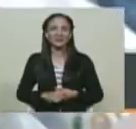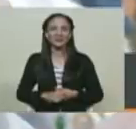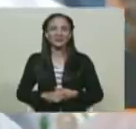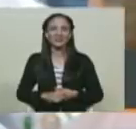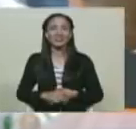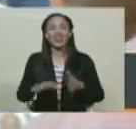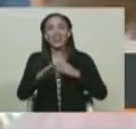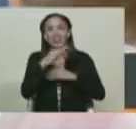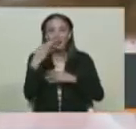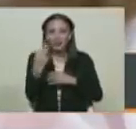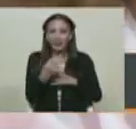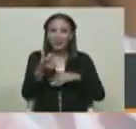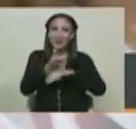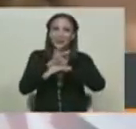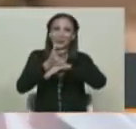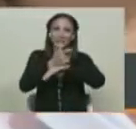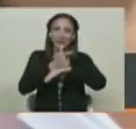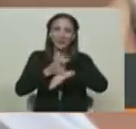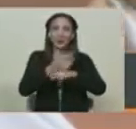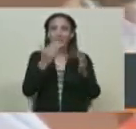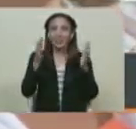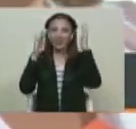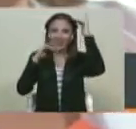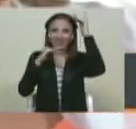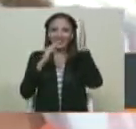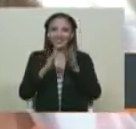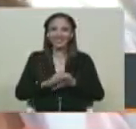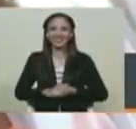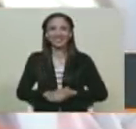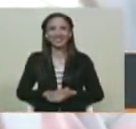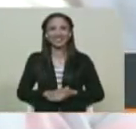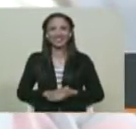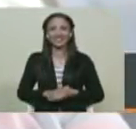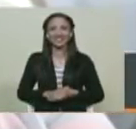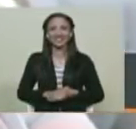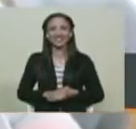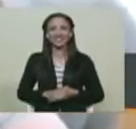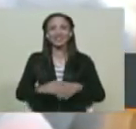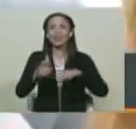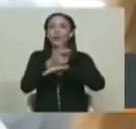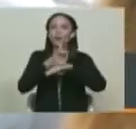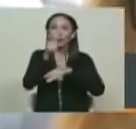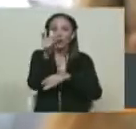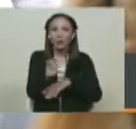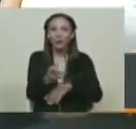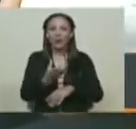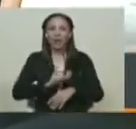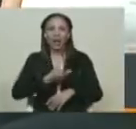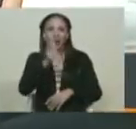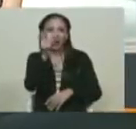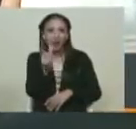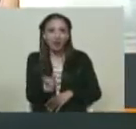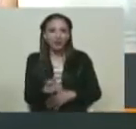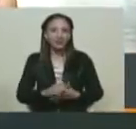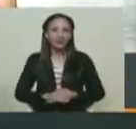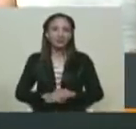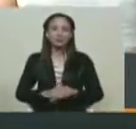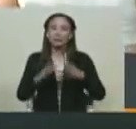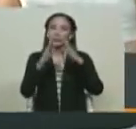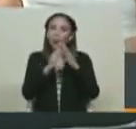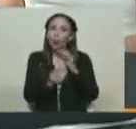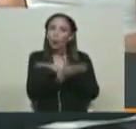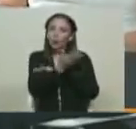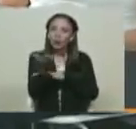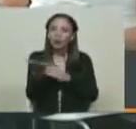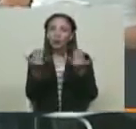¿Verdad, gobernadores? Pónganse en esto, gobernadores, gobernadoras, alcaldes, alcaldesas, todos